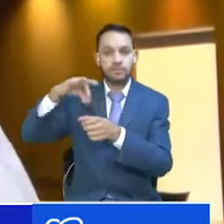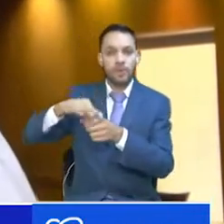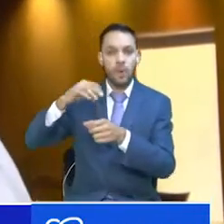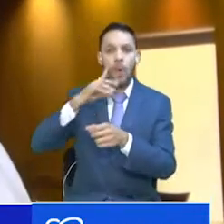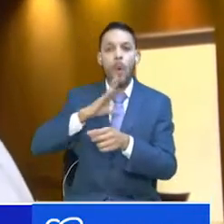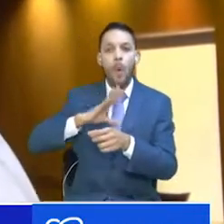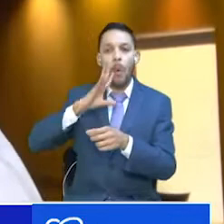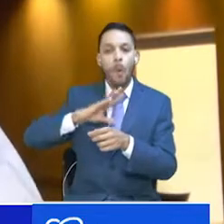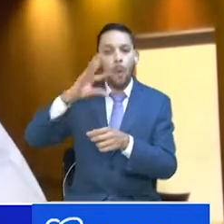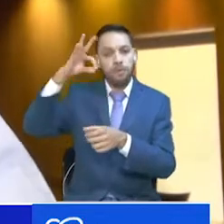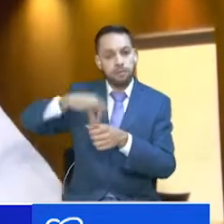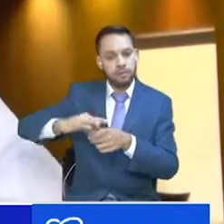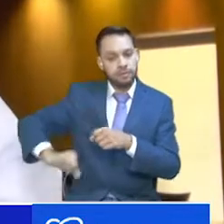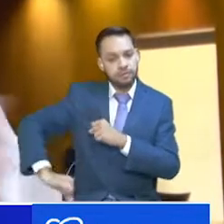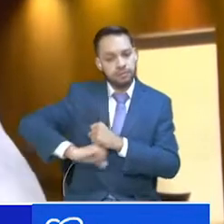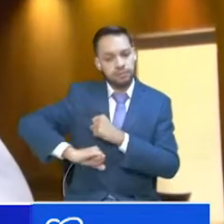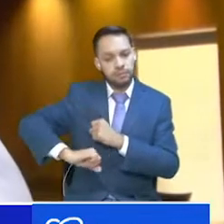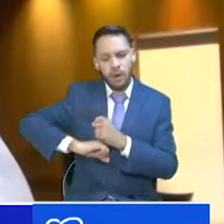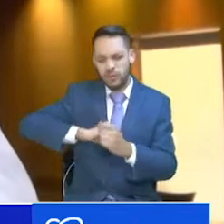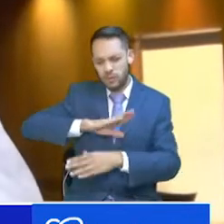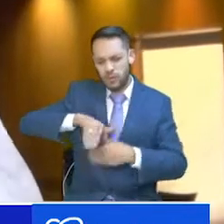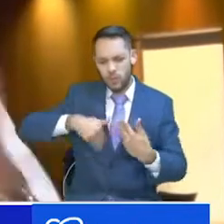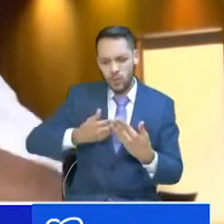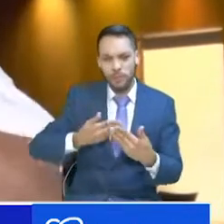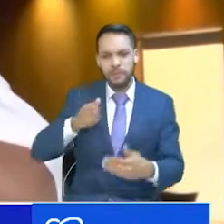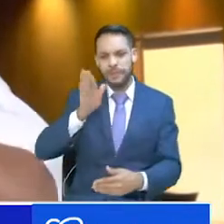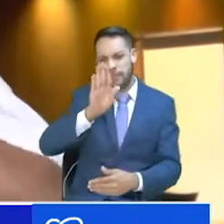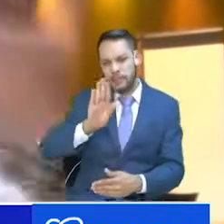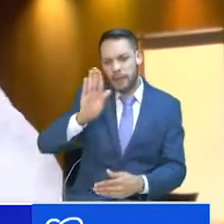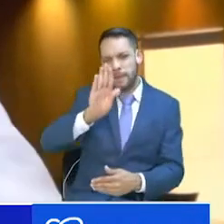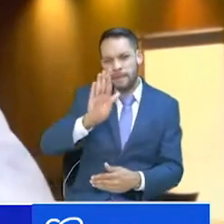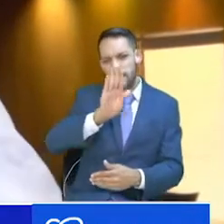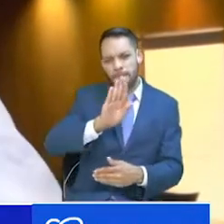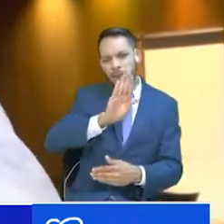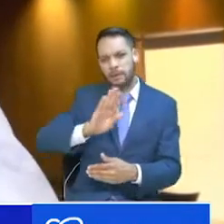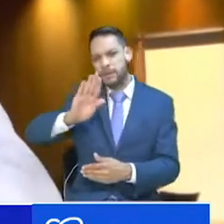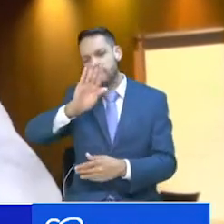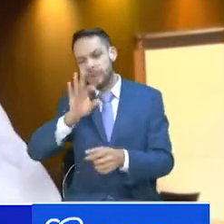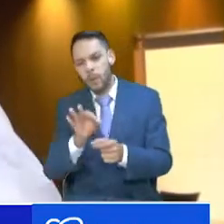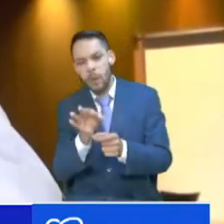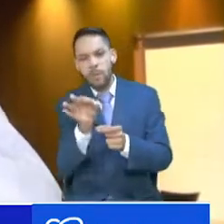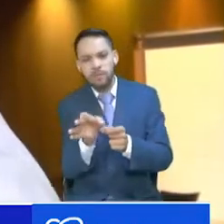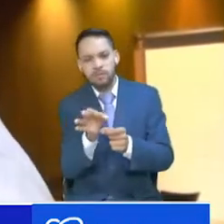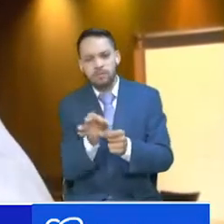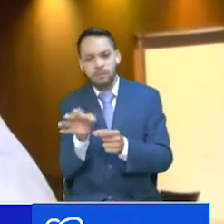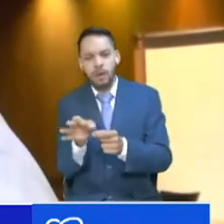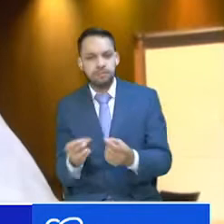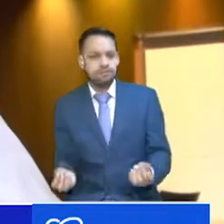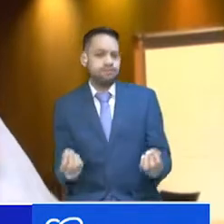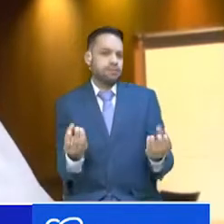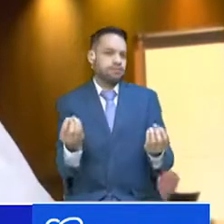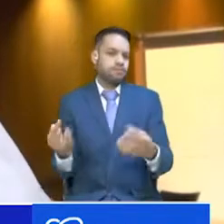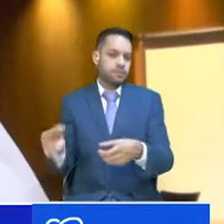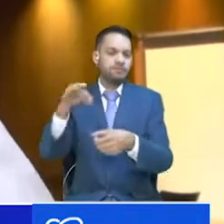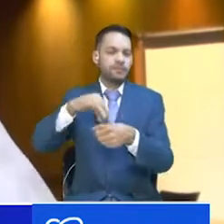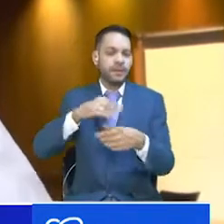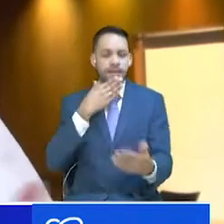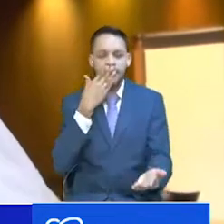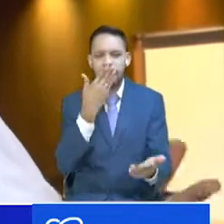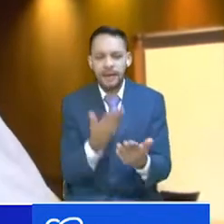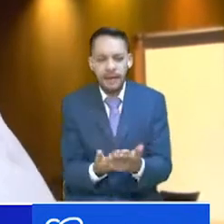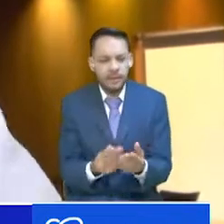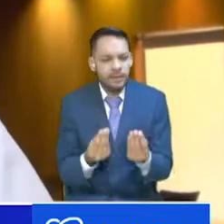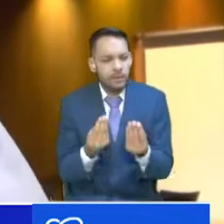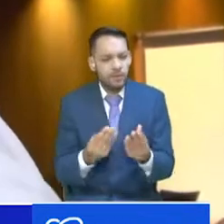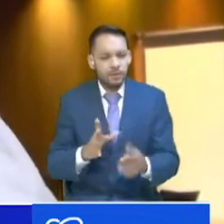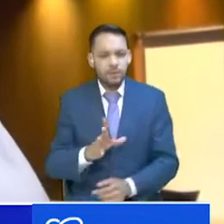sí creo que sacamos votos en todos los departamentos de colombia creo que no sé en cuántos municipios del país nada pues absolutamente